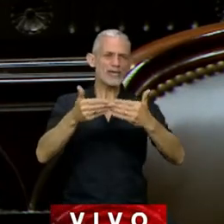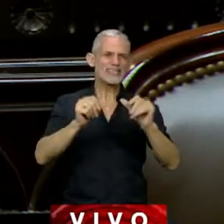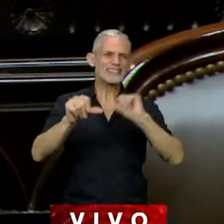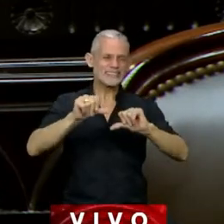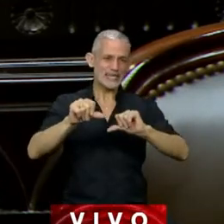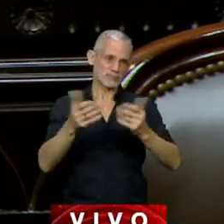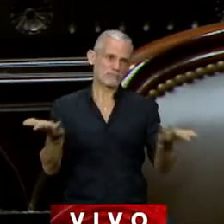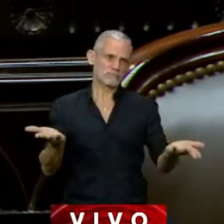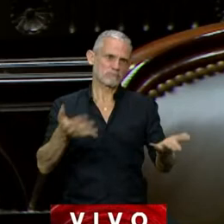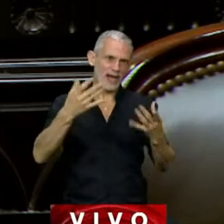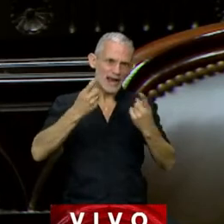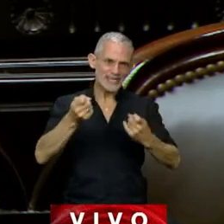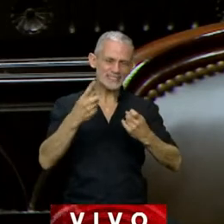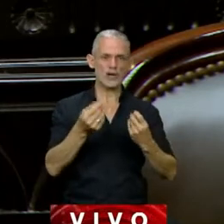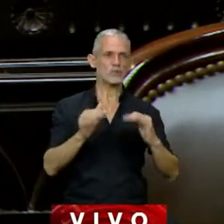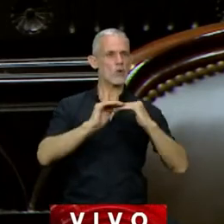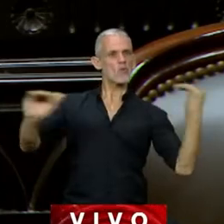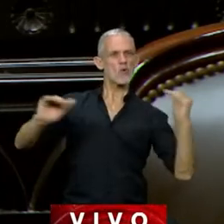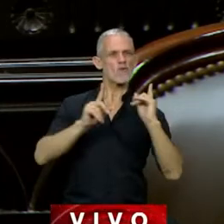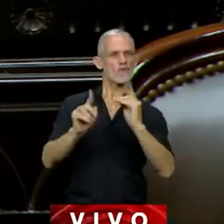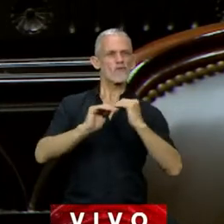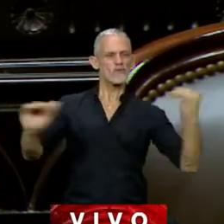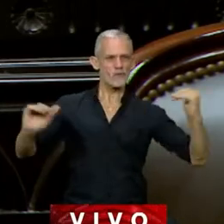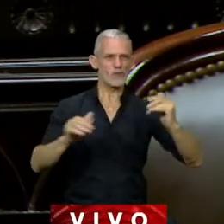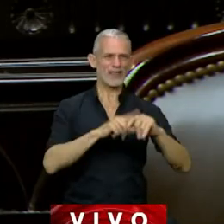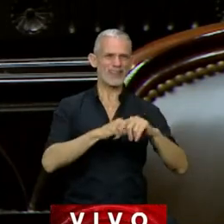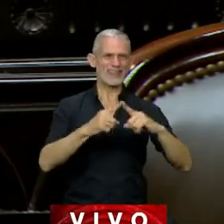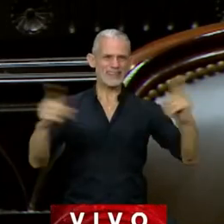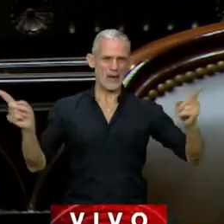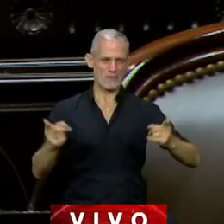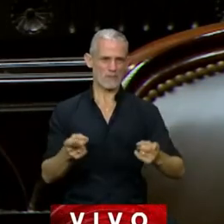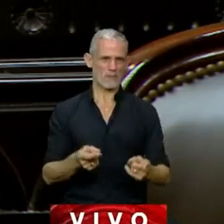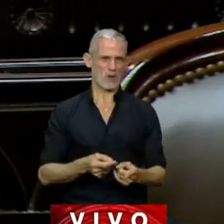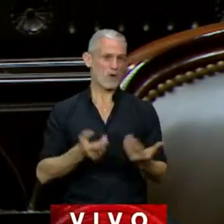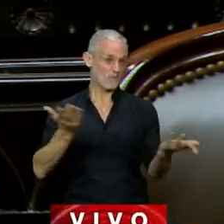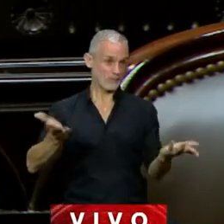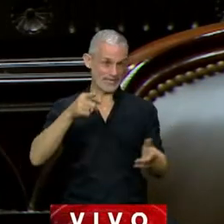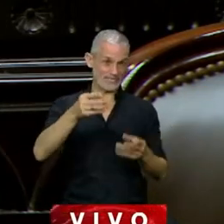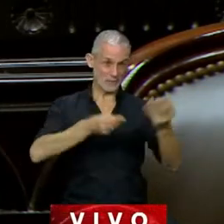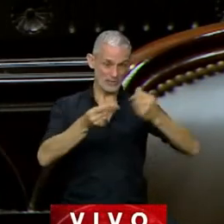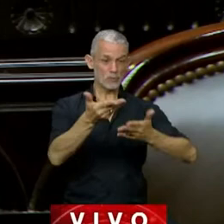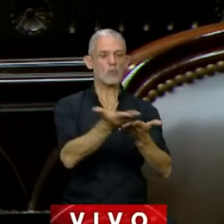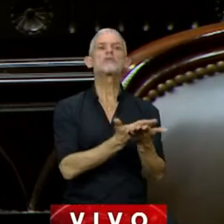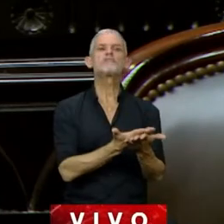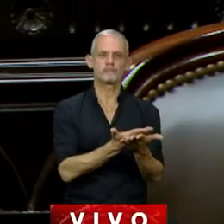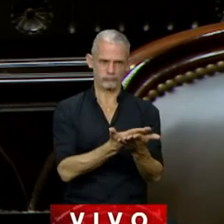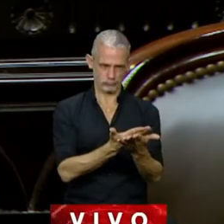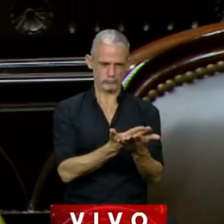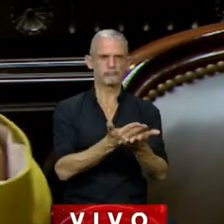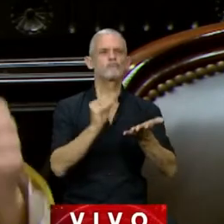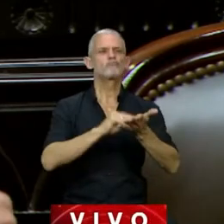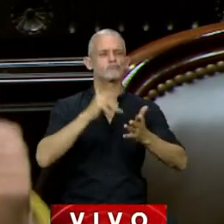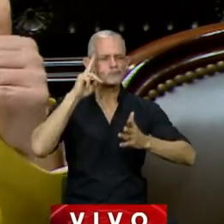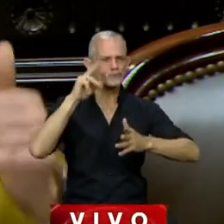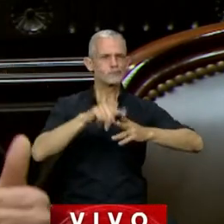requisito esencial, que es la sustentabilidad, la sostenibilidad en el tiempo. Y este presupuesto va en esta